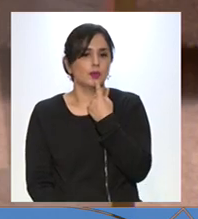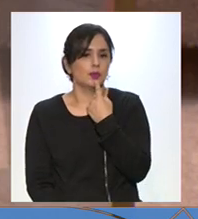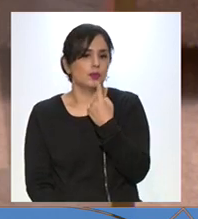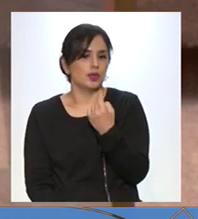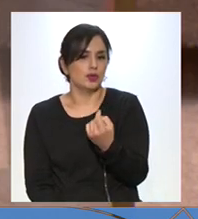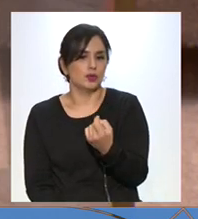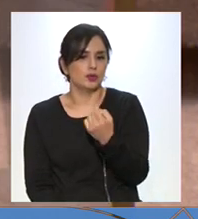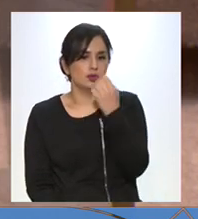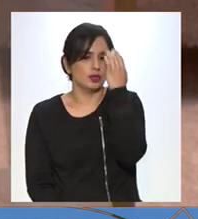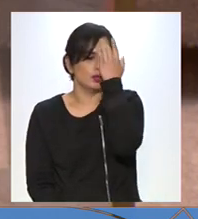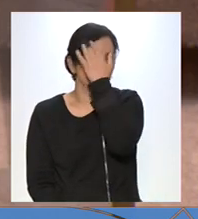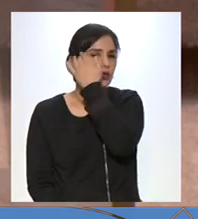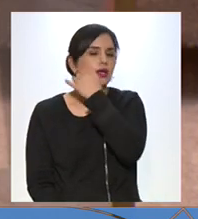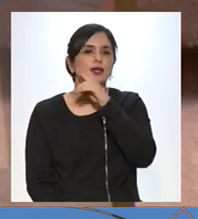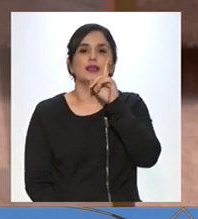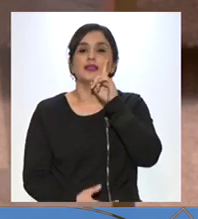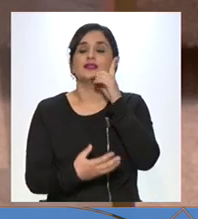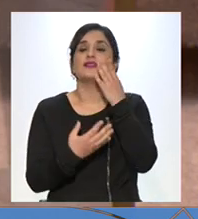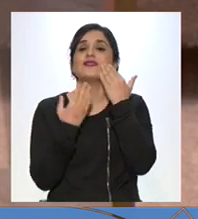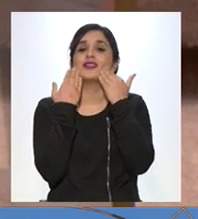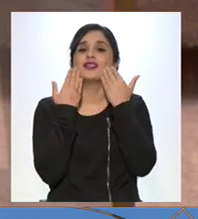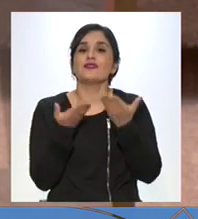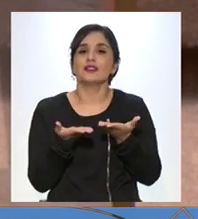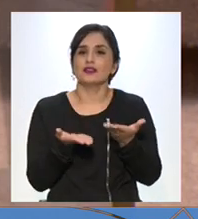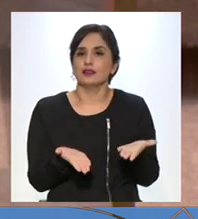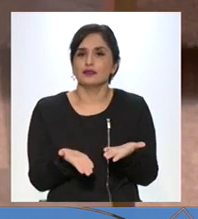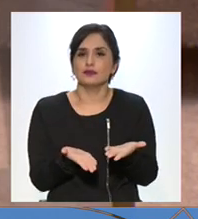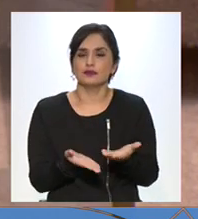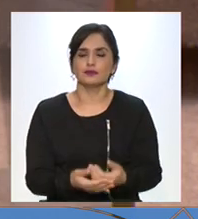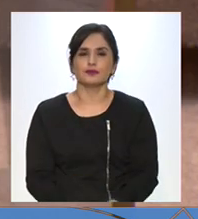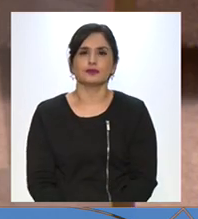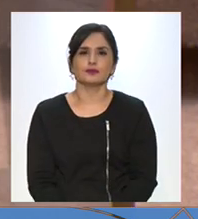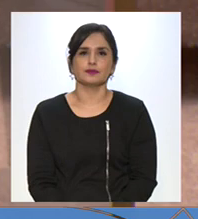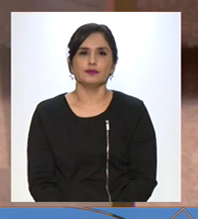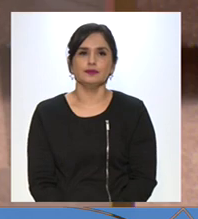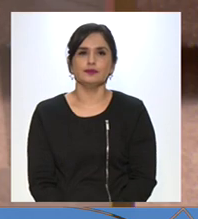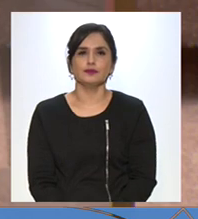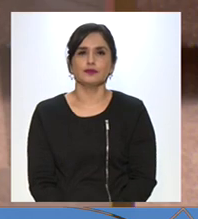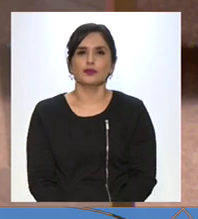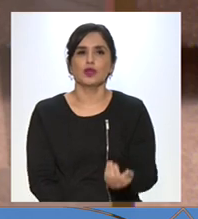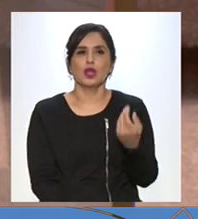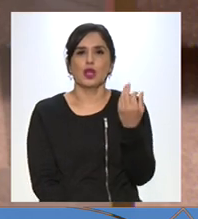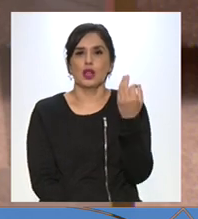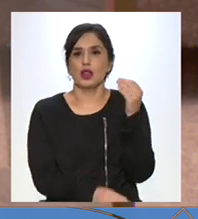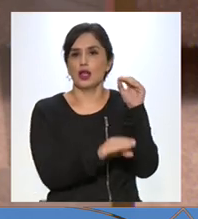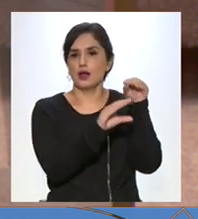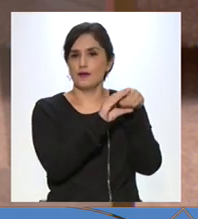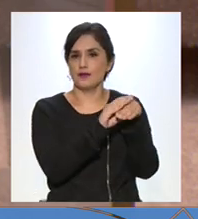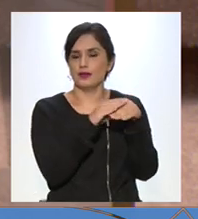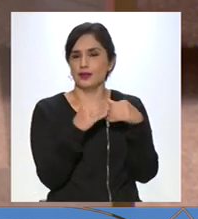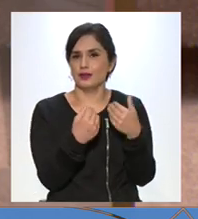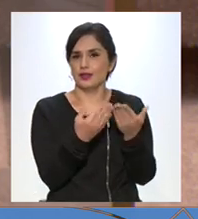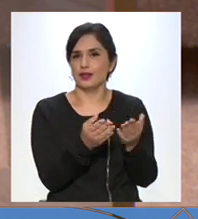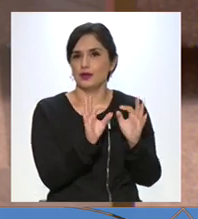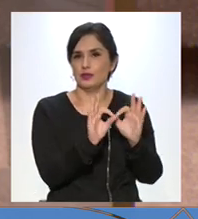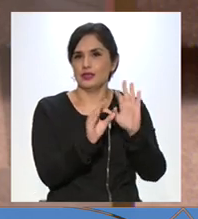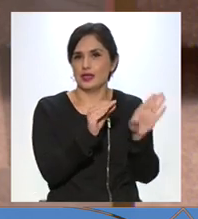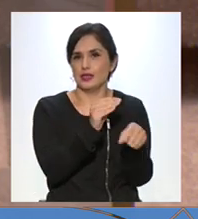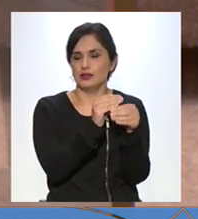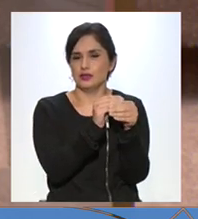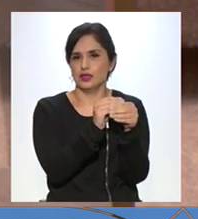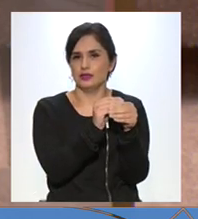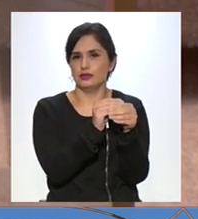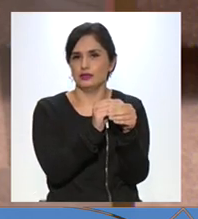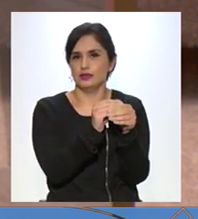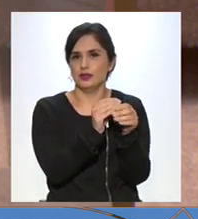señora Presidenta, ¿quién se beneficia con esto? Claramente la banca va a recibir un regalo extraordinario, adicional,